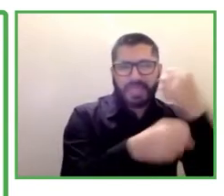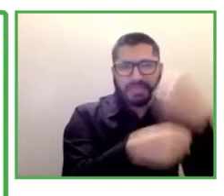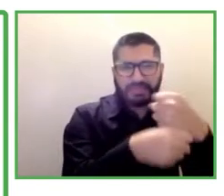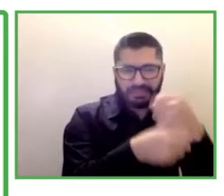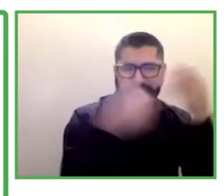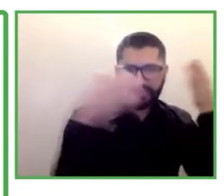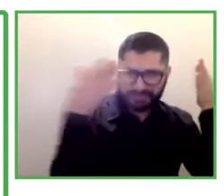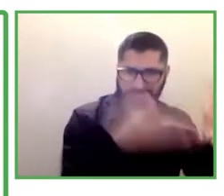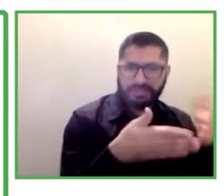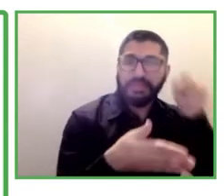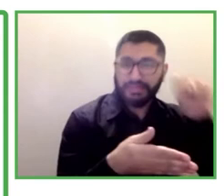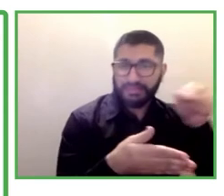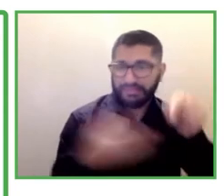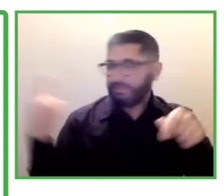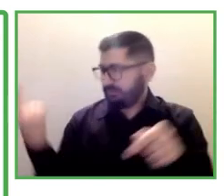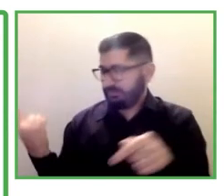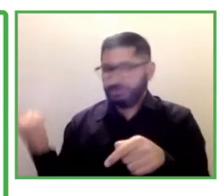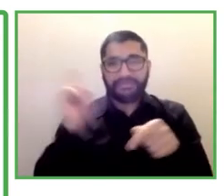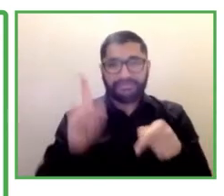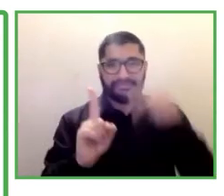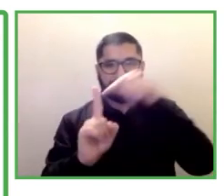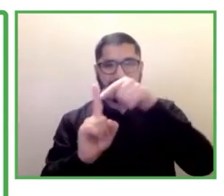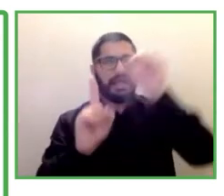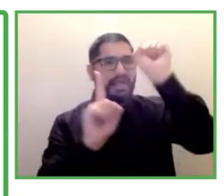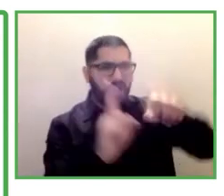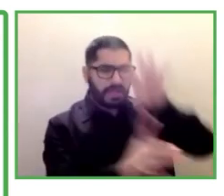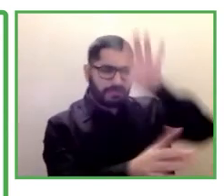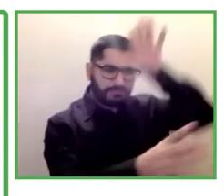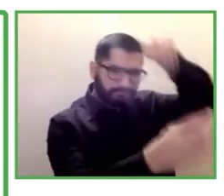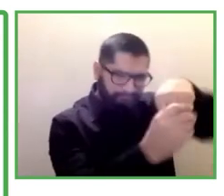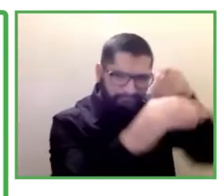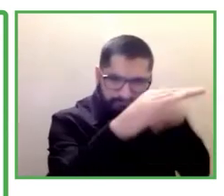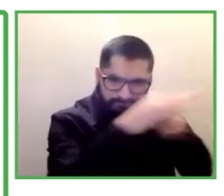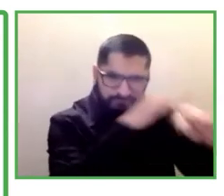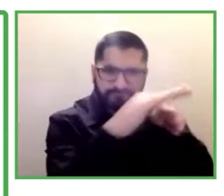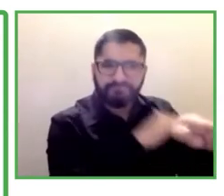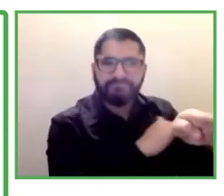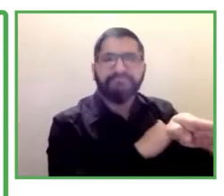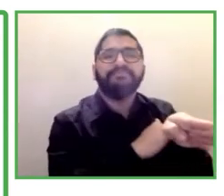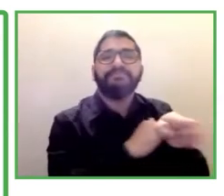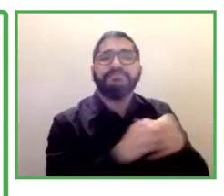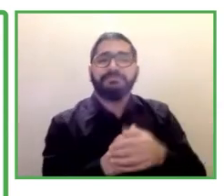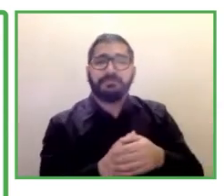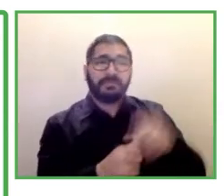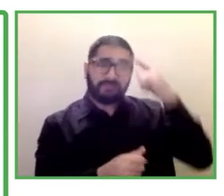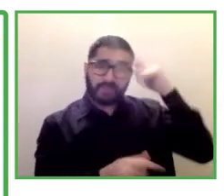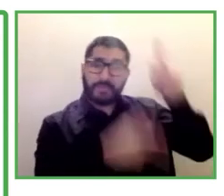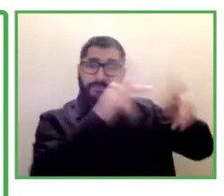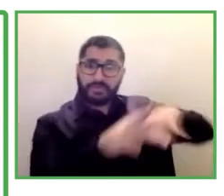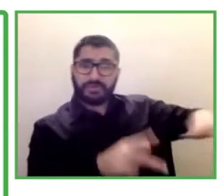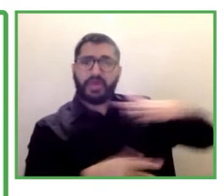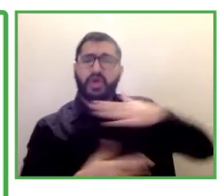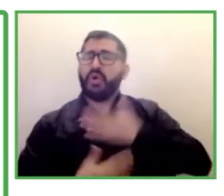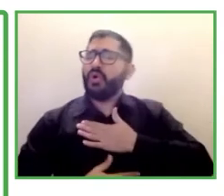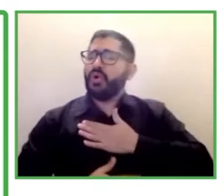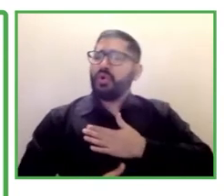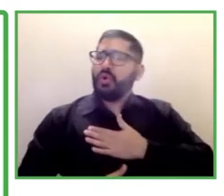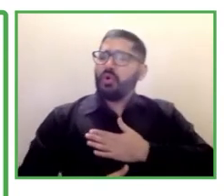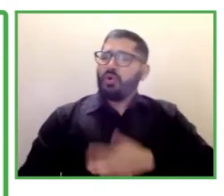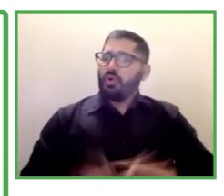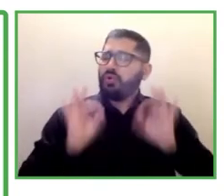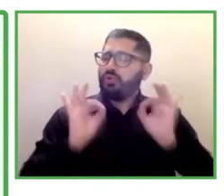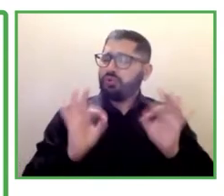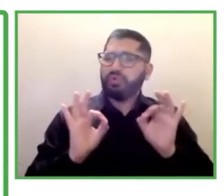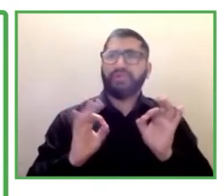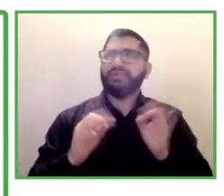persona cambia, por supuesto que el coach va a tener que volver y va a ayudarle a este individuo a aprender su nueva tarea. Y después, de nuevo, se